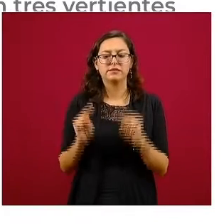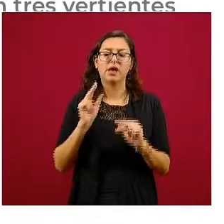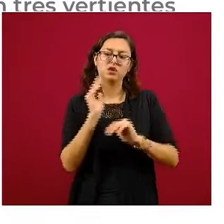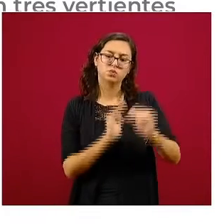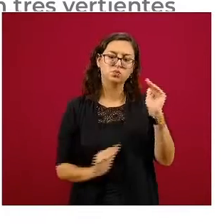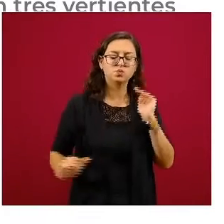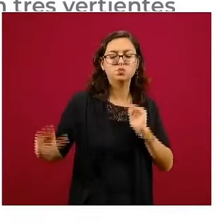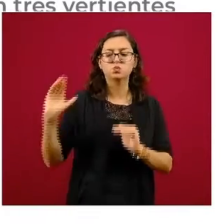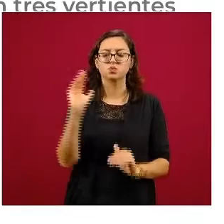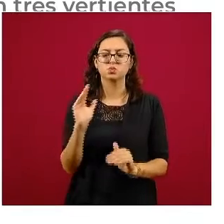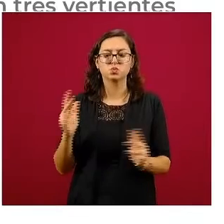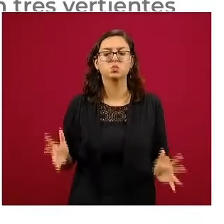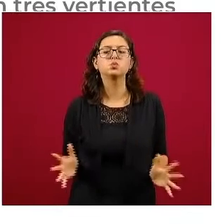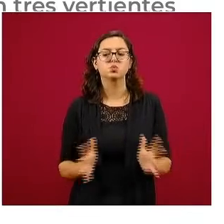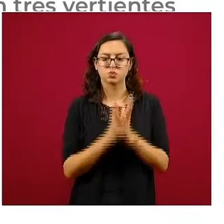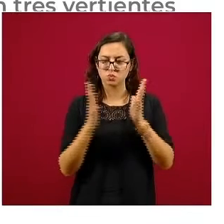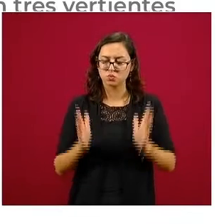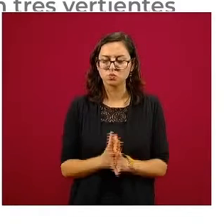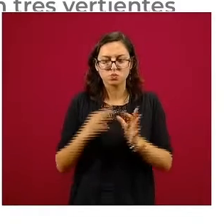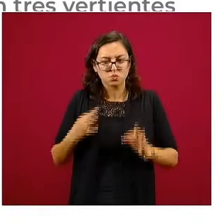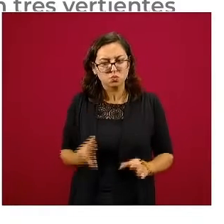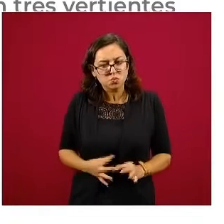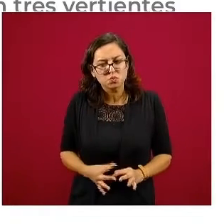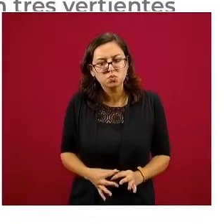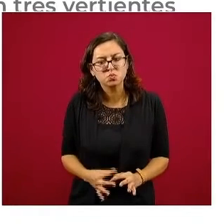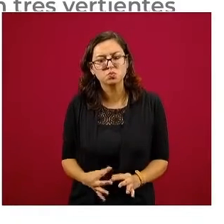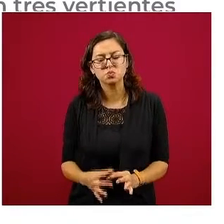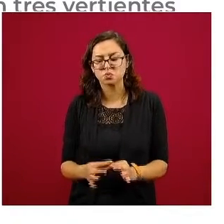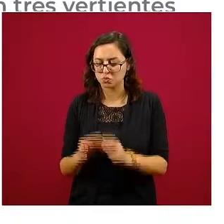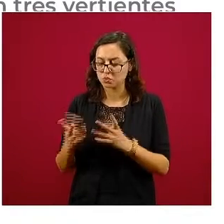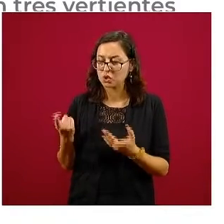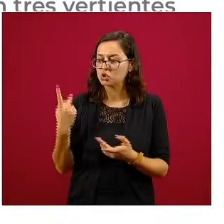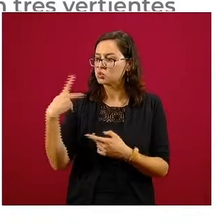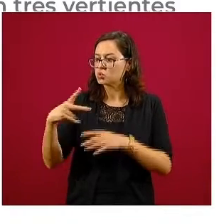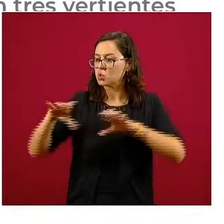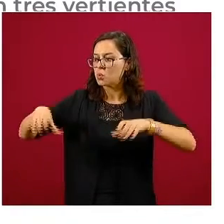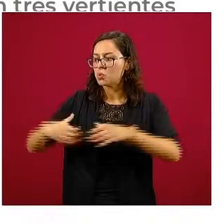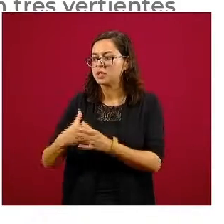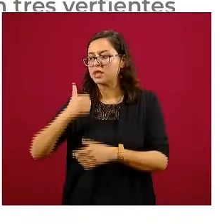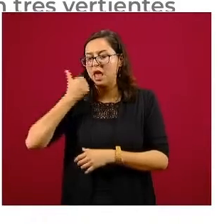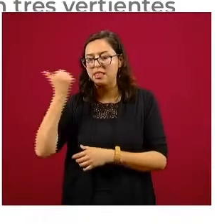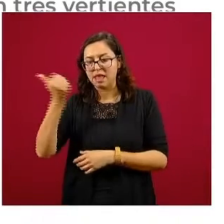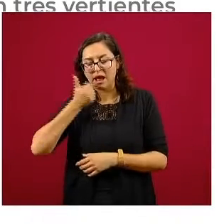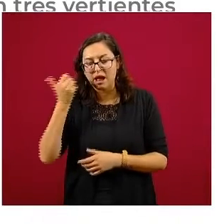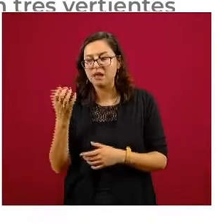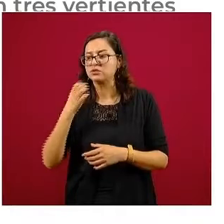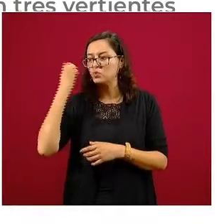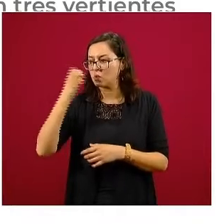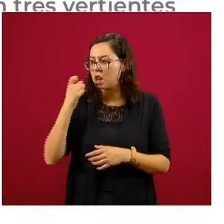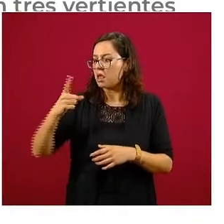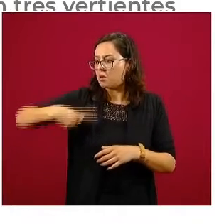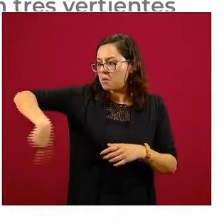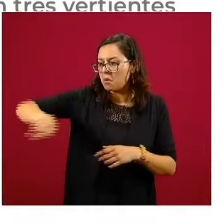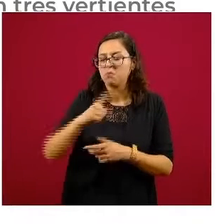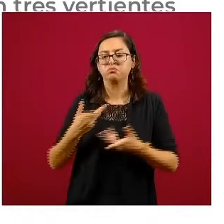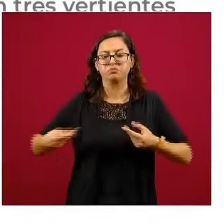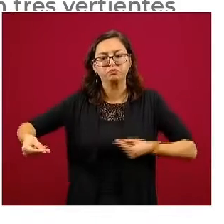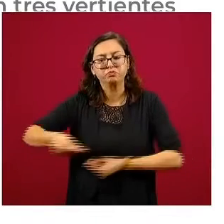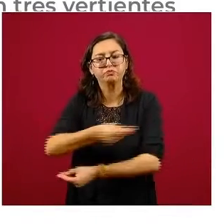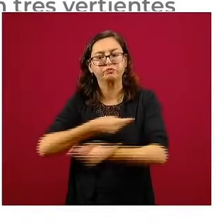evaluación, para que se puedan ir sacando conclusiones sobre su impacto. Esto servirá, antes que nada, para modular la